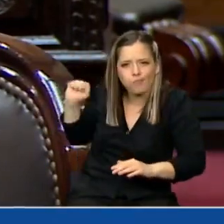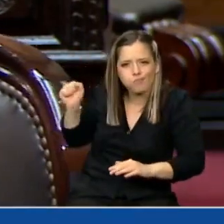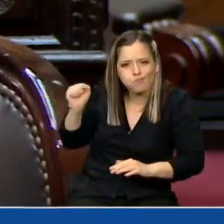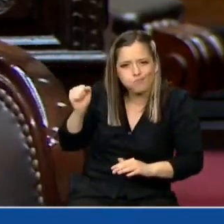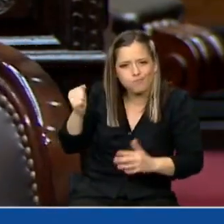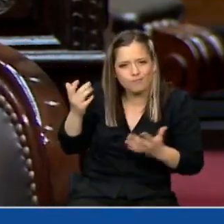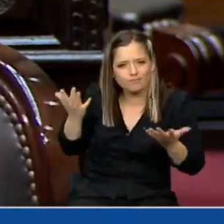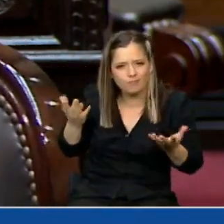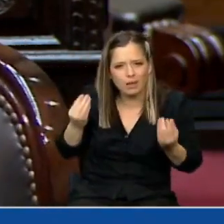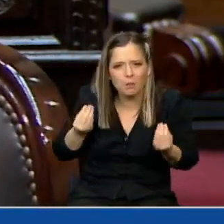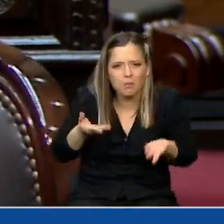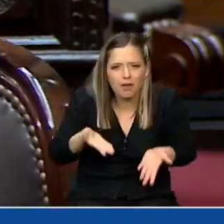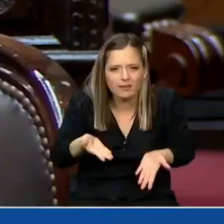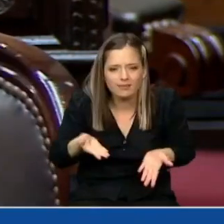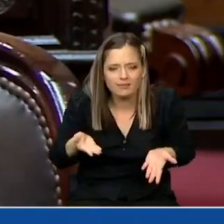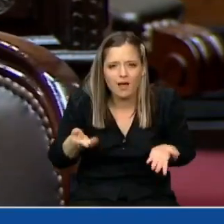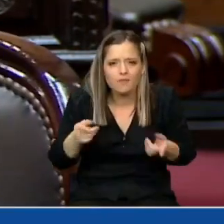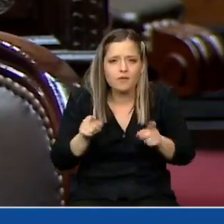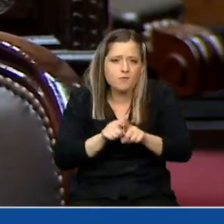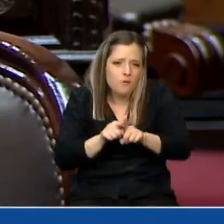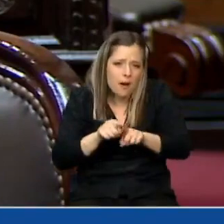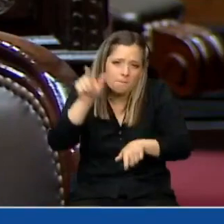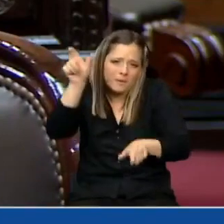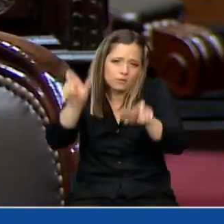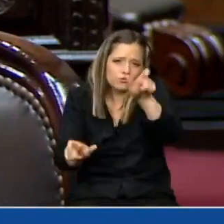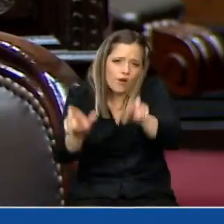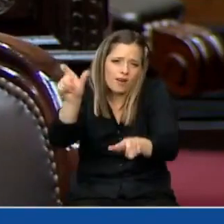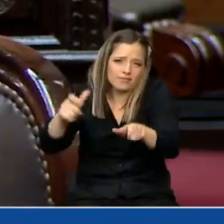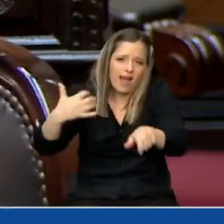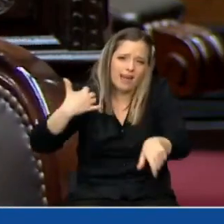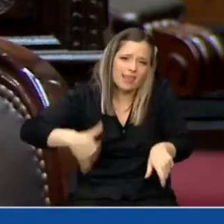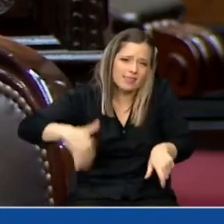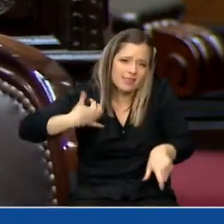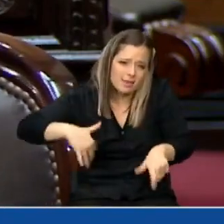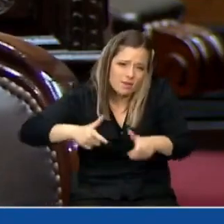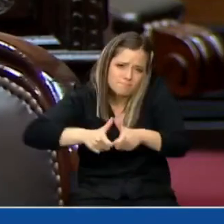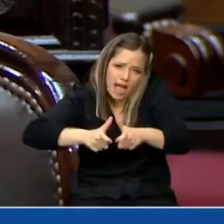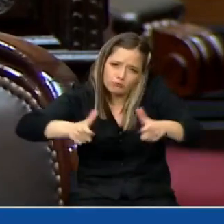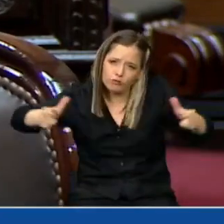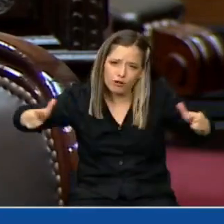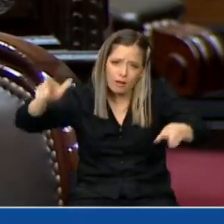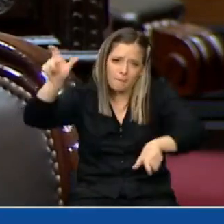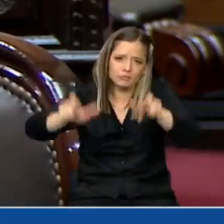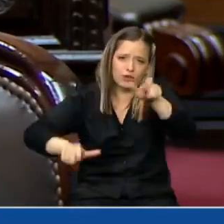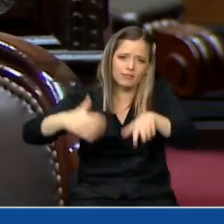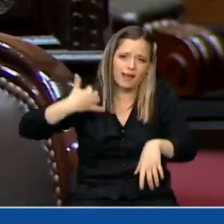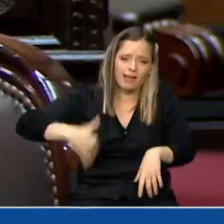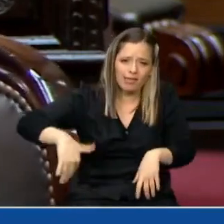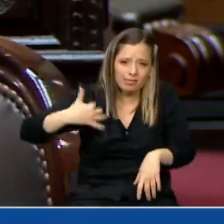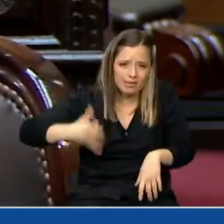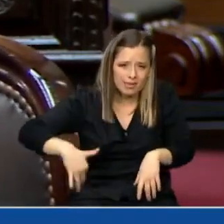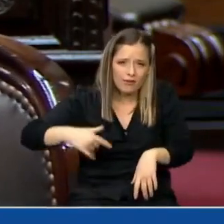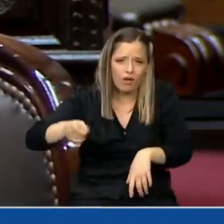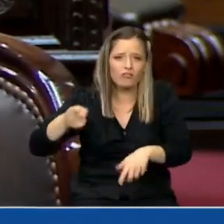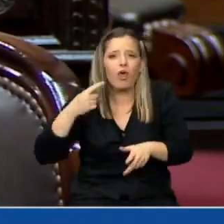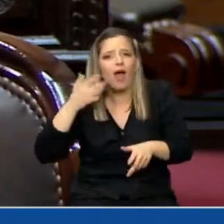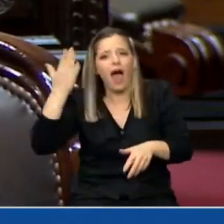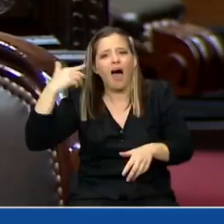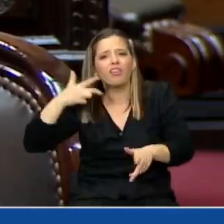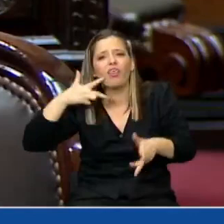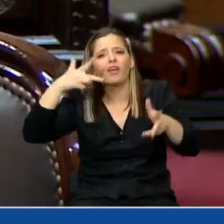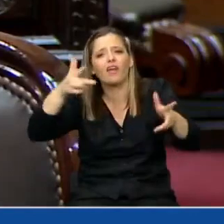en donde la enorme mayoría de los argentinos y argentinas dijimos que no podía volver a